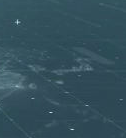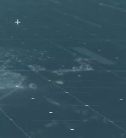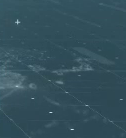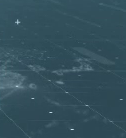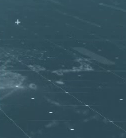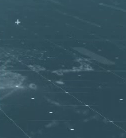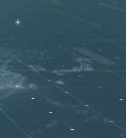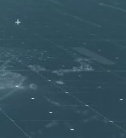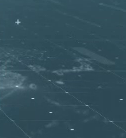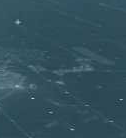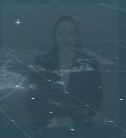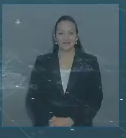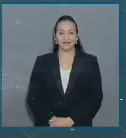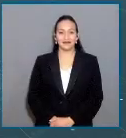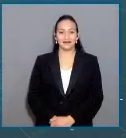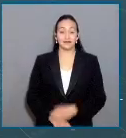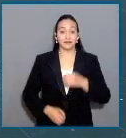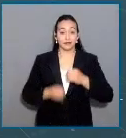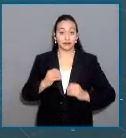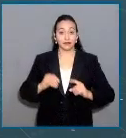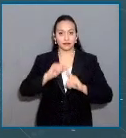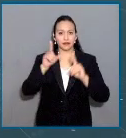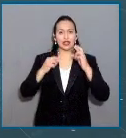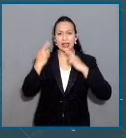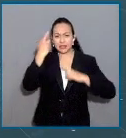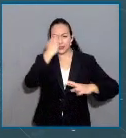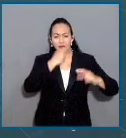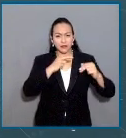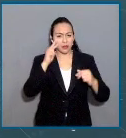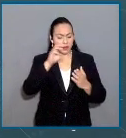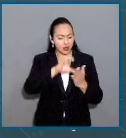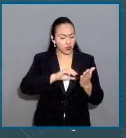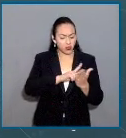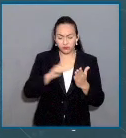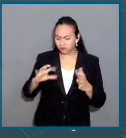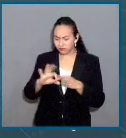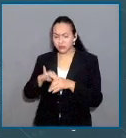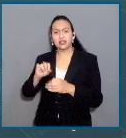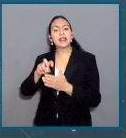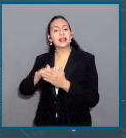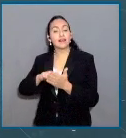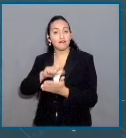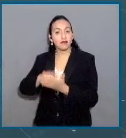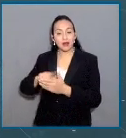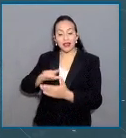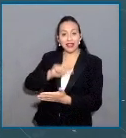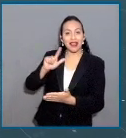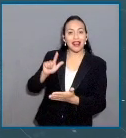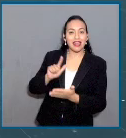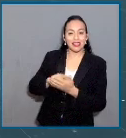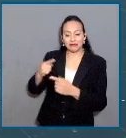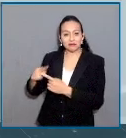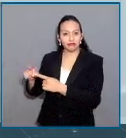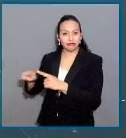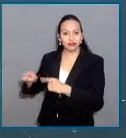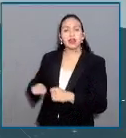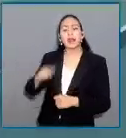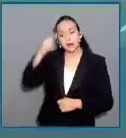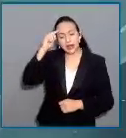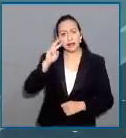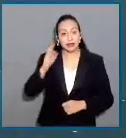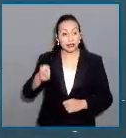La Corte revisará la constitucionalidad de reformas a leyes secundarias que regulan la elección judicial.